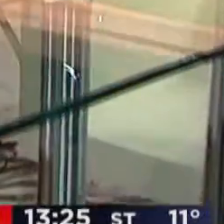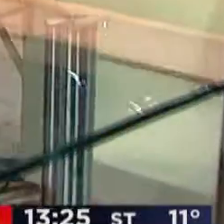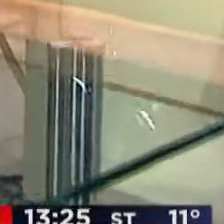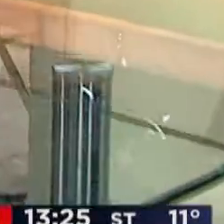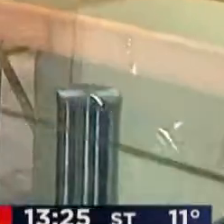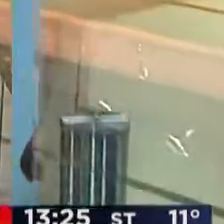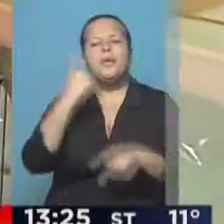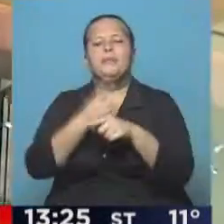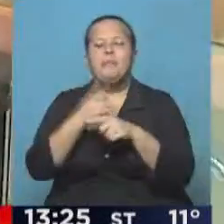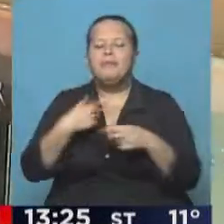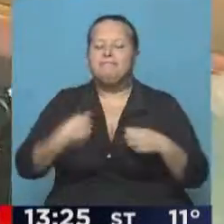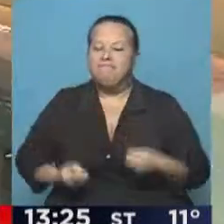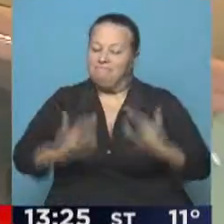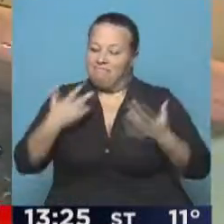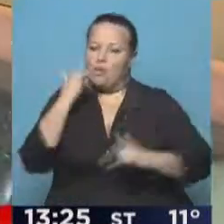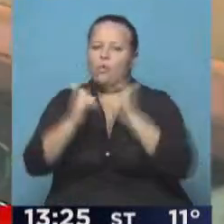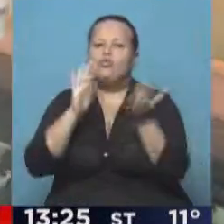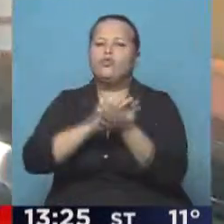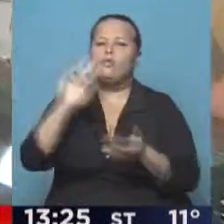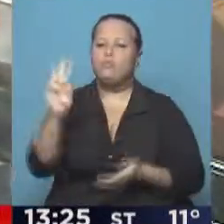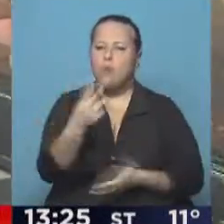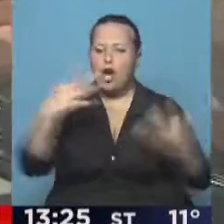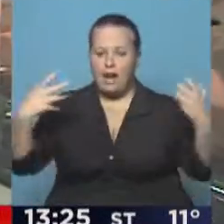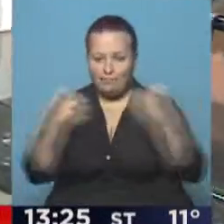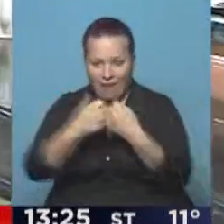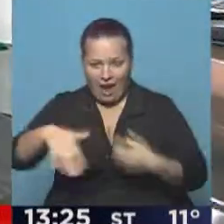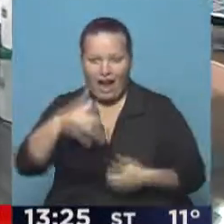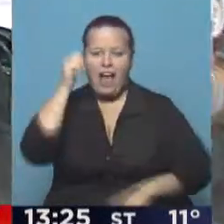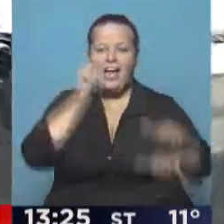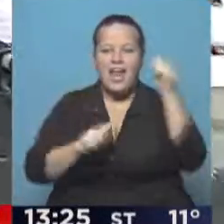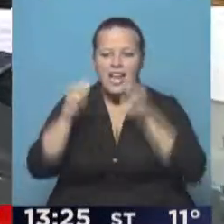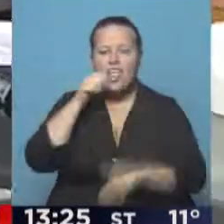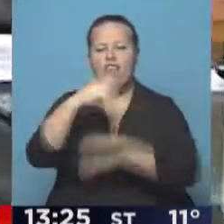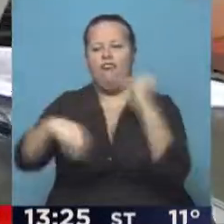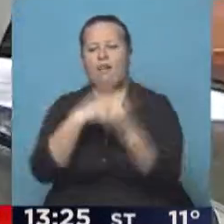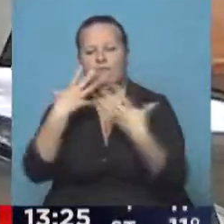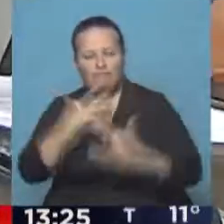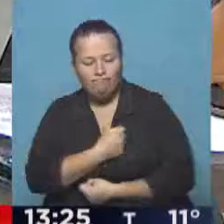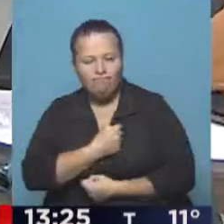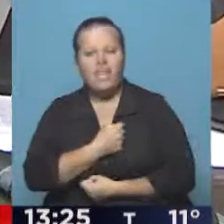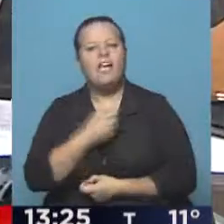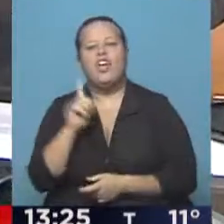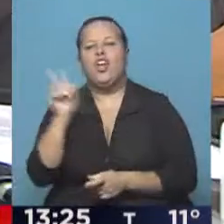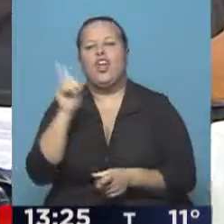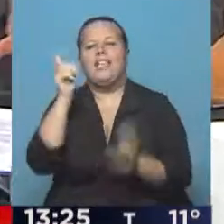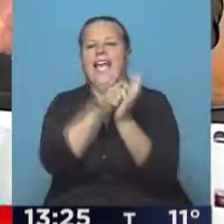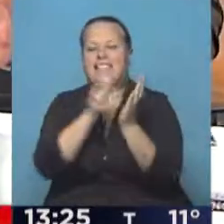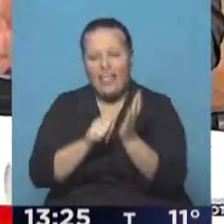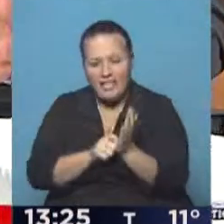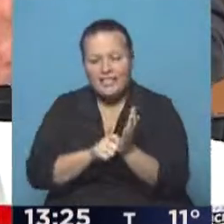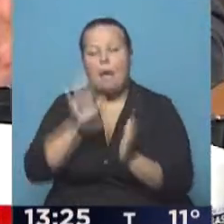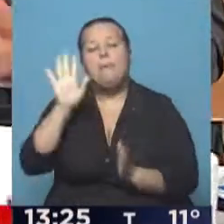a ver lo que me nace decir cuando hablamos de muertes en la gente de tránsito de heridos de familias que quedan destruidas no puede estar dentro una estadística pero